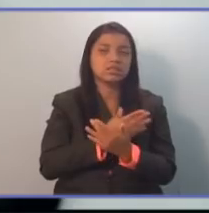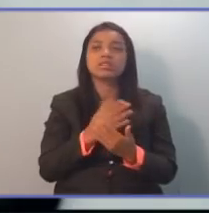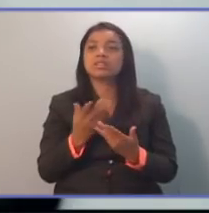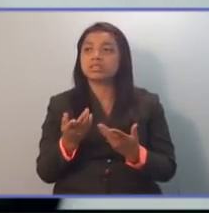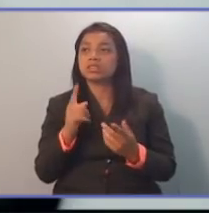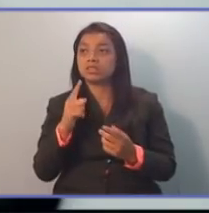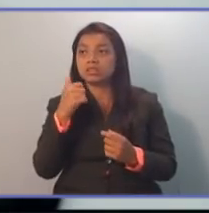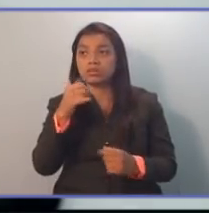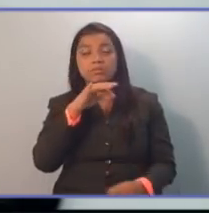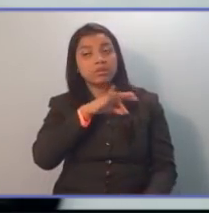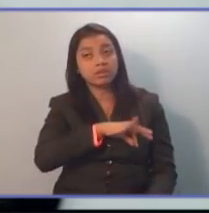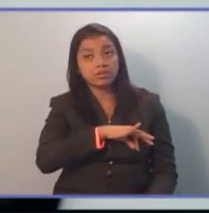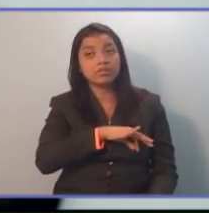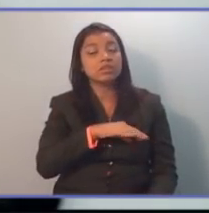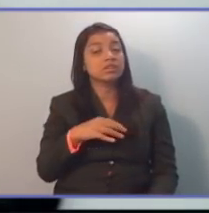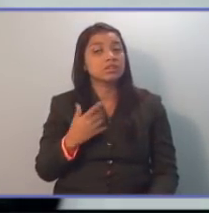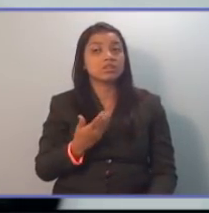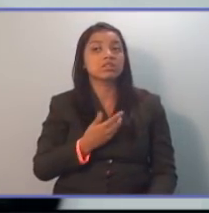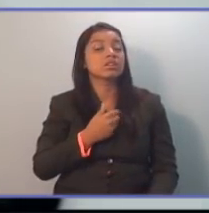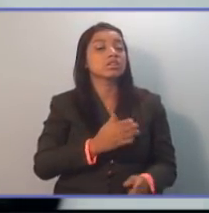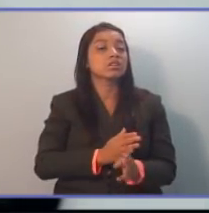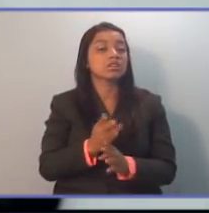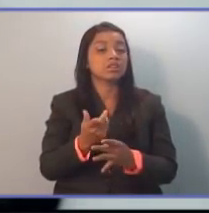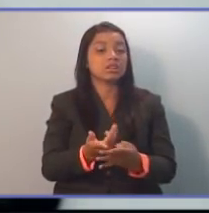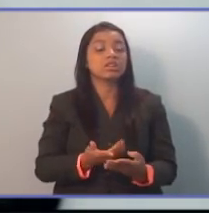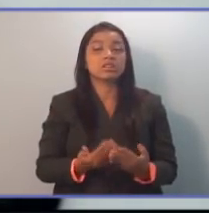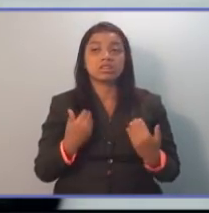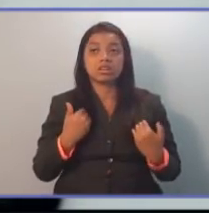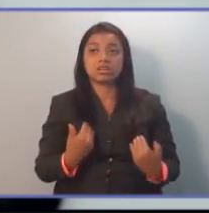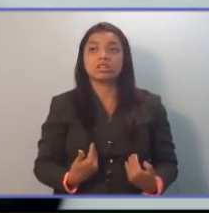los máximos beneficios que tiene nuestra carrera de Derecho.